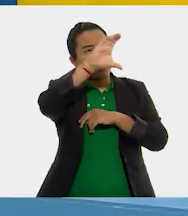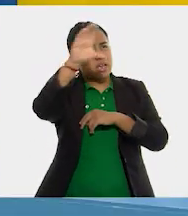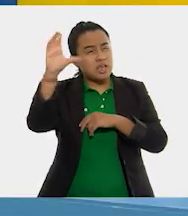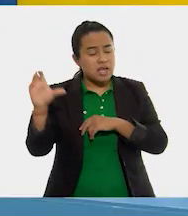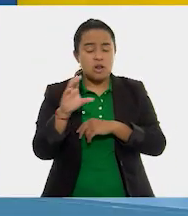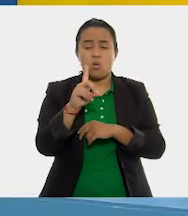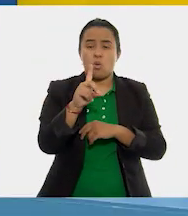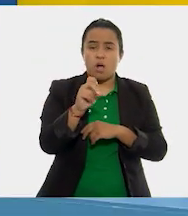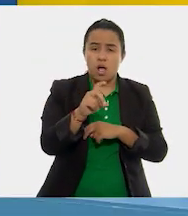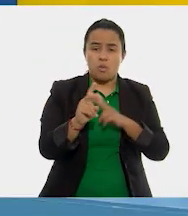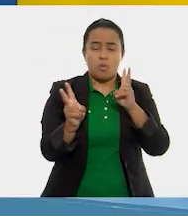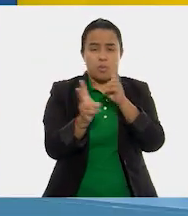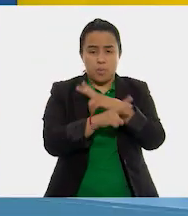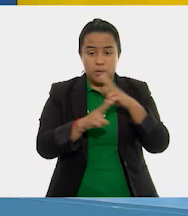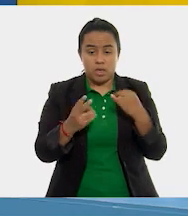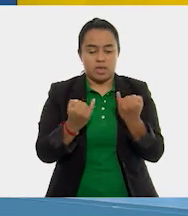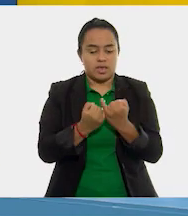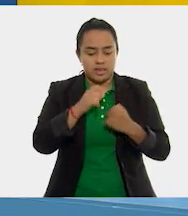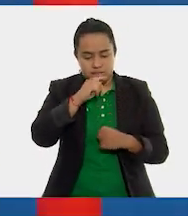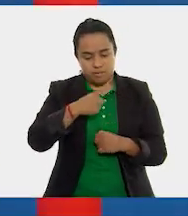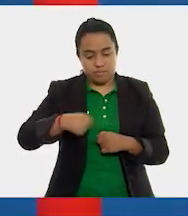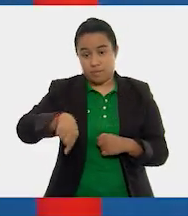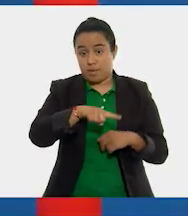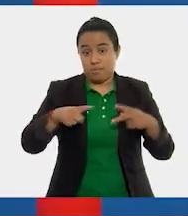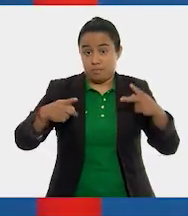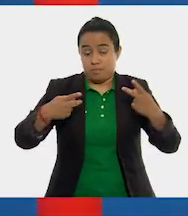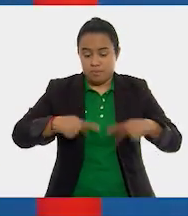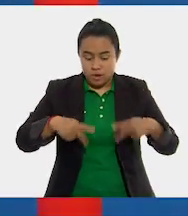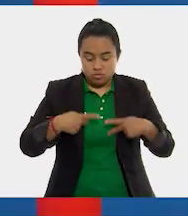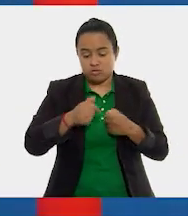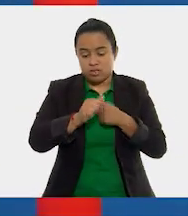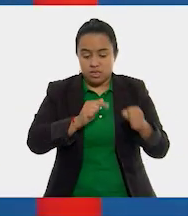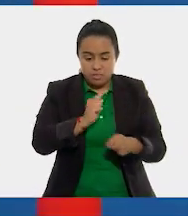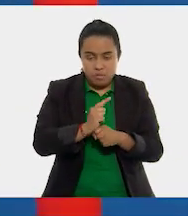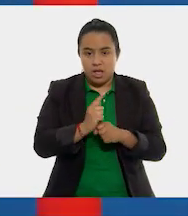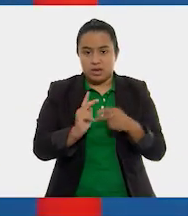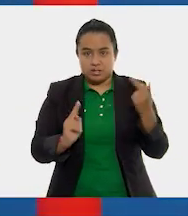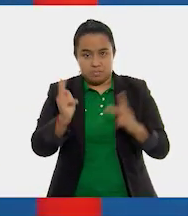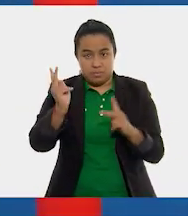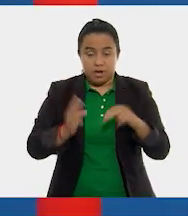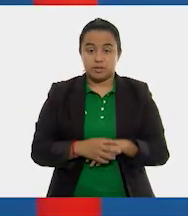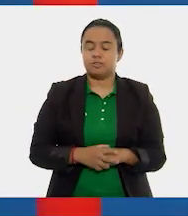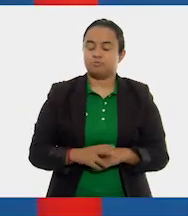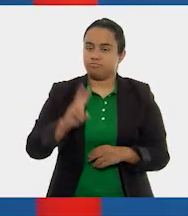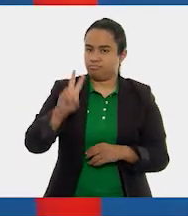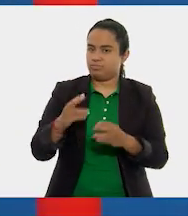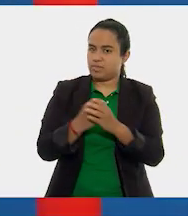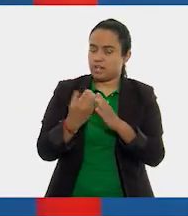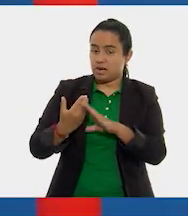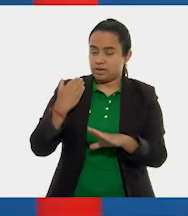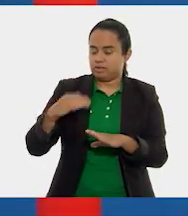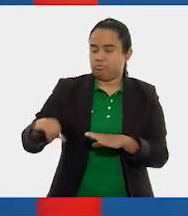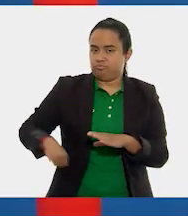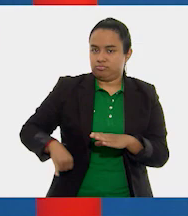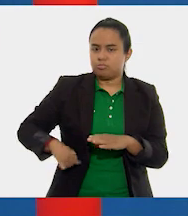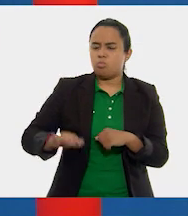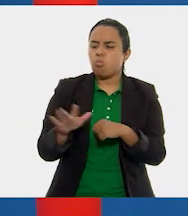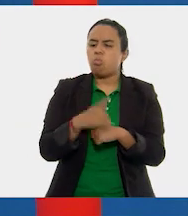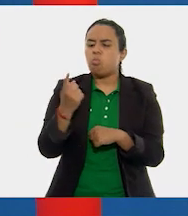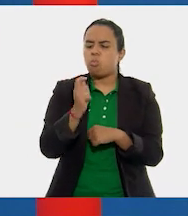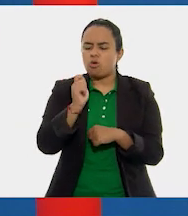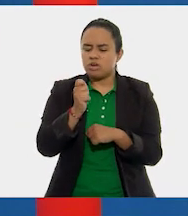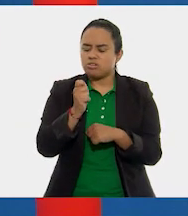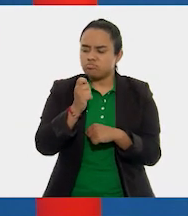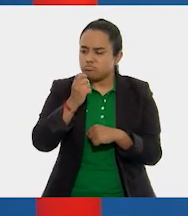el aire y los seres vivos. Sí, maestra. De hecho, la clase anterior fue muy interesante porque conocimos algunas